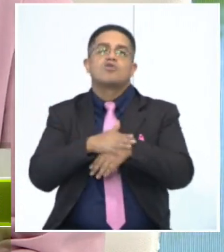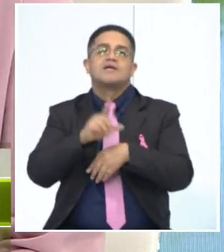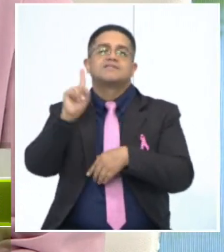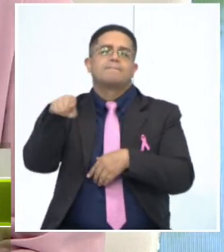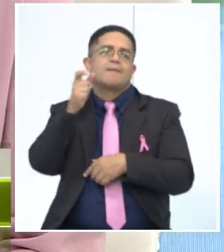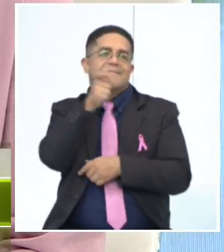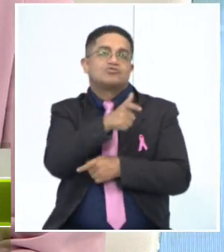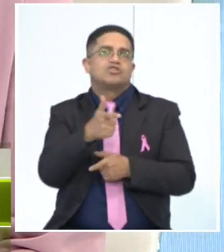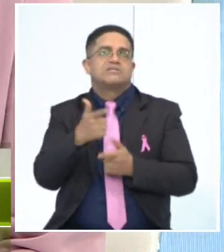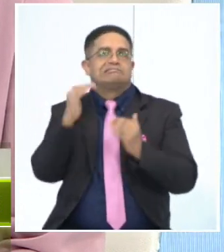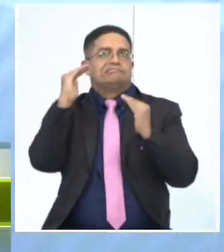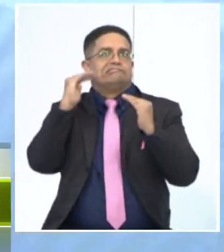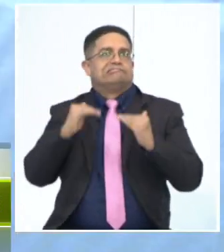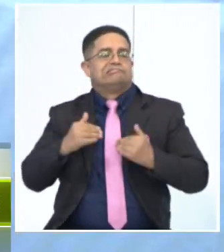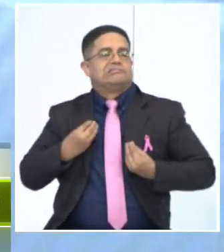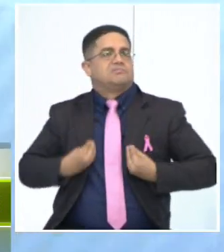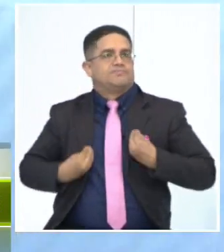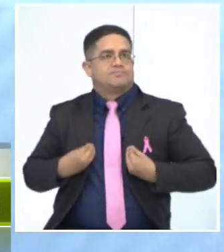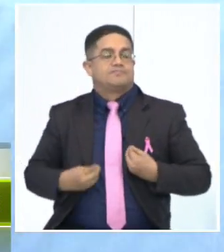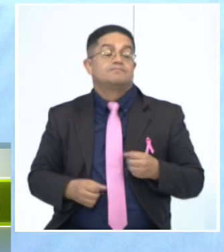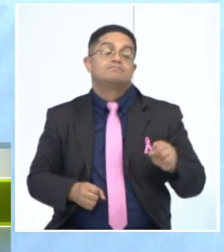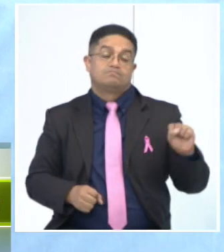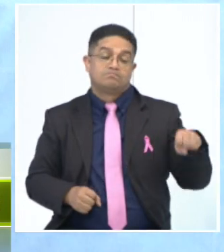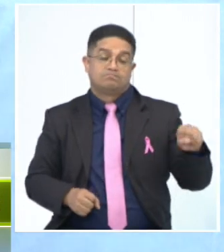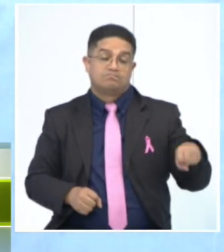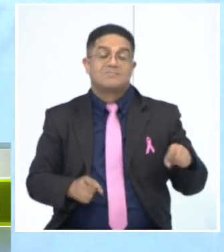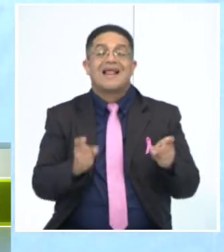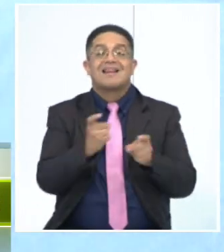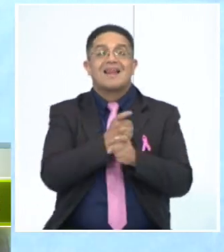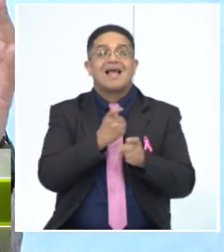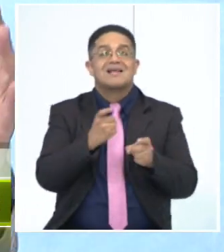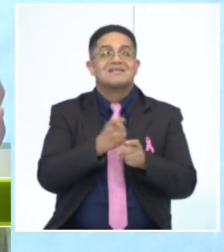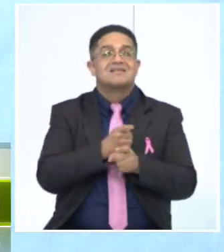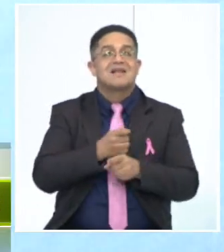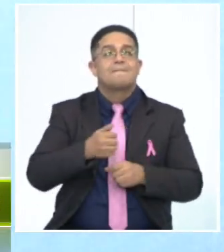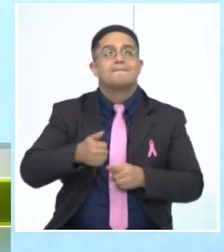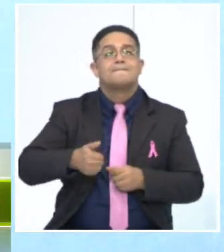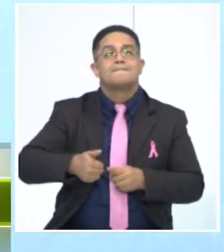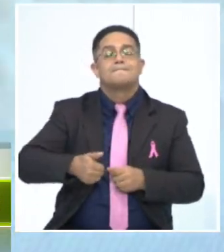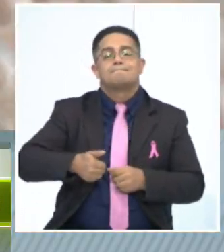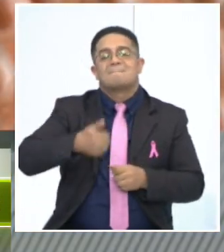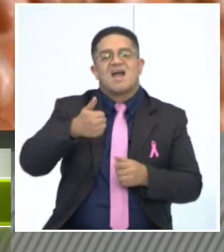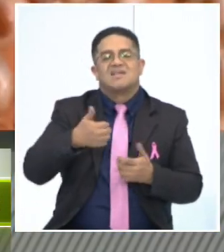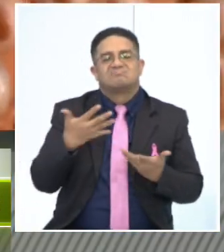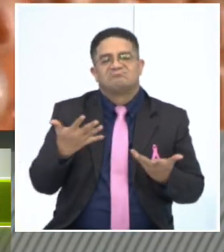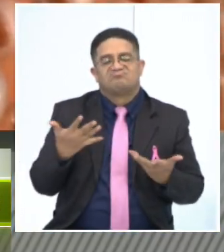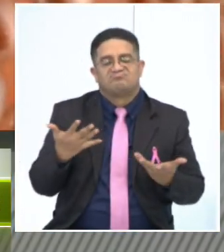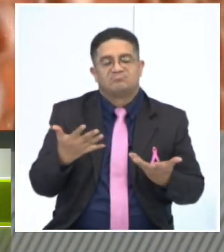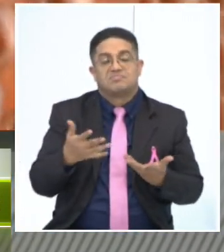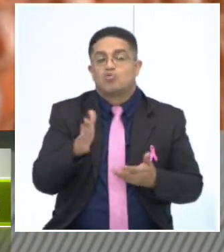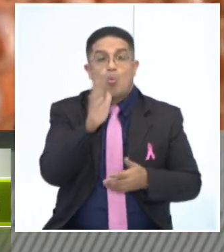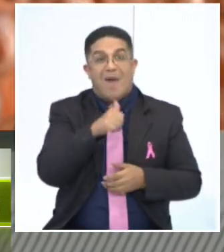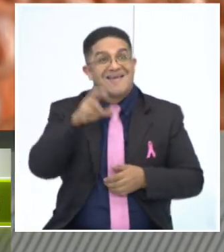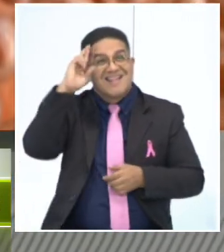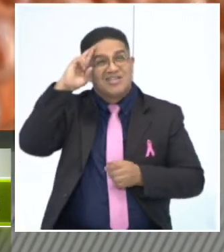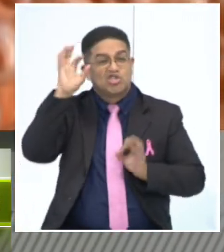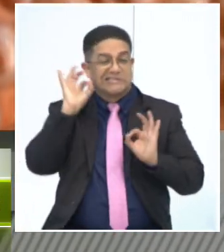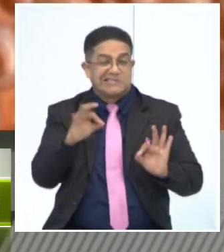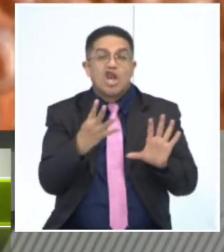ansiedad. Eso es correcto. El cáncer más frecuente es el esporádico, es decir, no tenemos una causa identificable, es decir, en